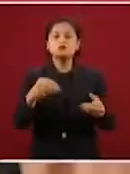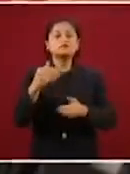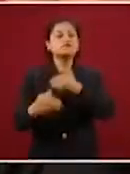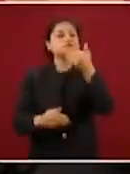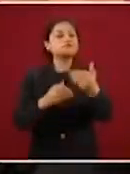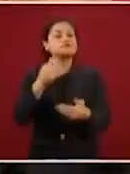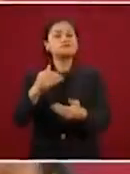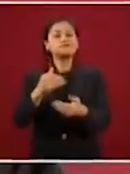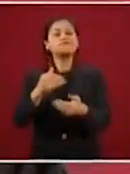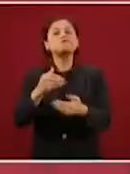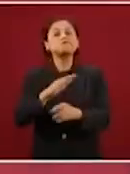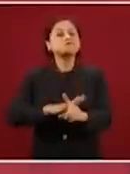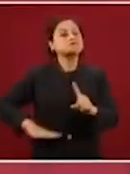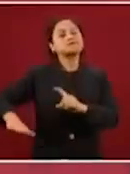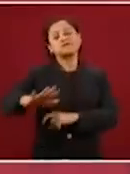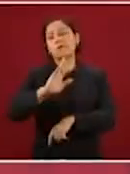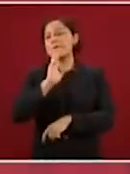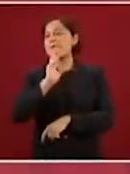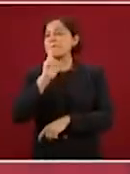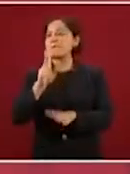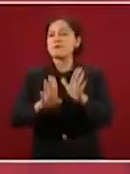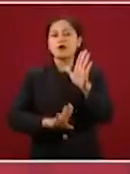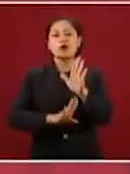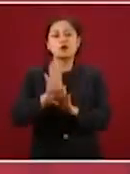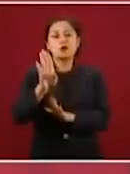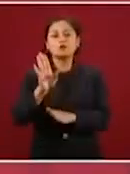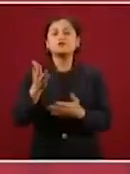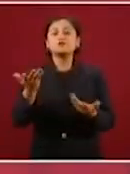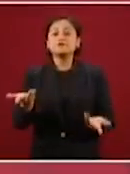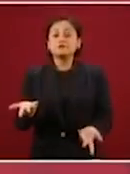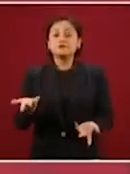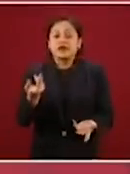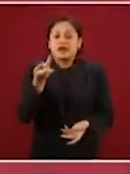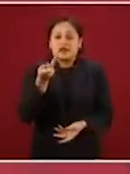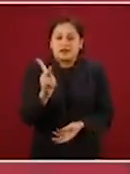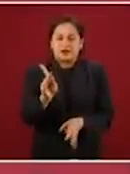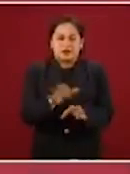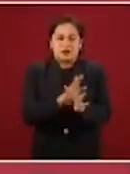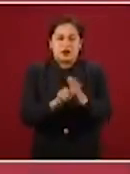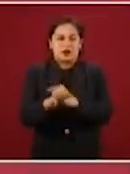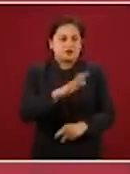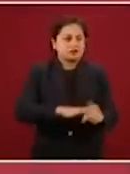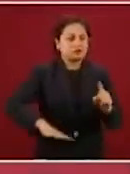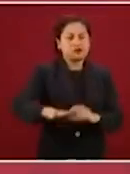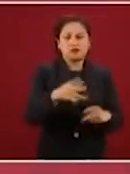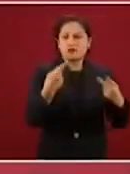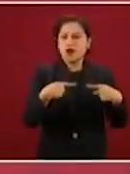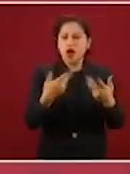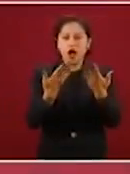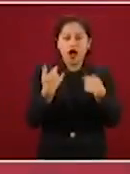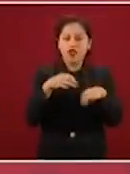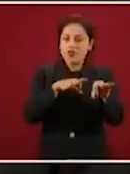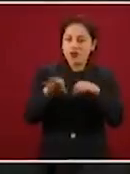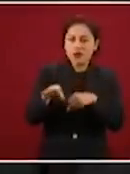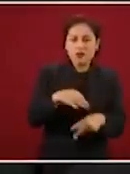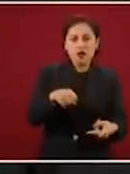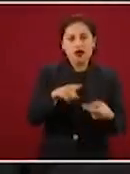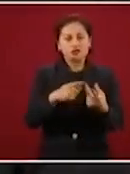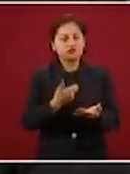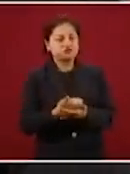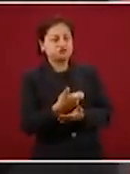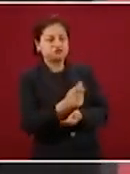Si no hay trabajo, si el salario no alcanza, si se abandona el